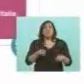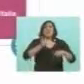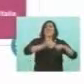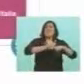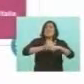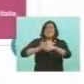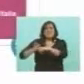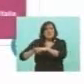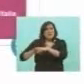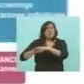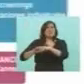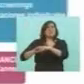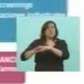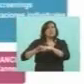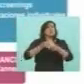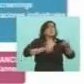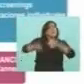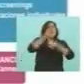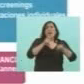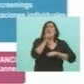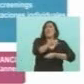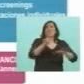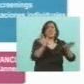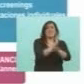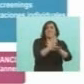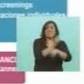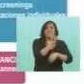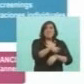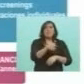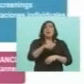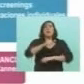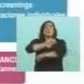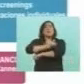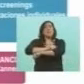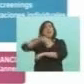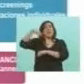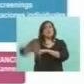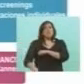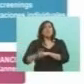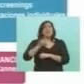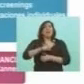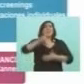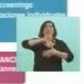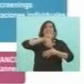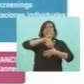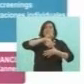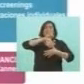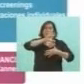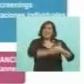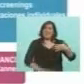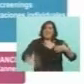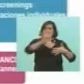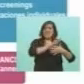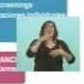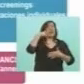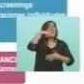festivales, festivales, mercados. Ventana Sur, que es el mercado del cine argentino latinoamericano, producido